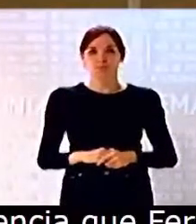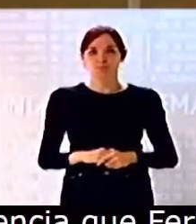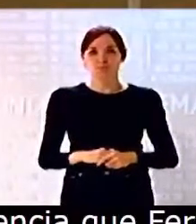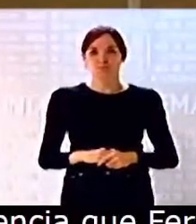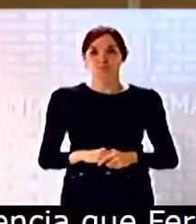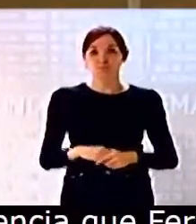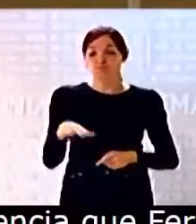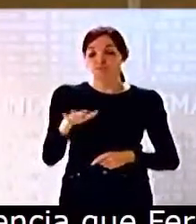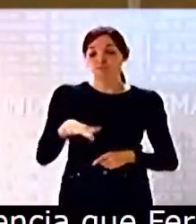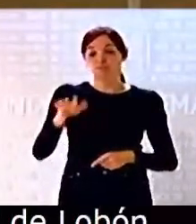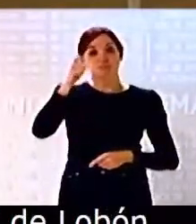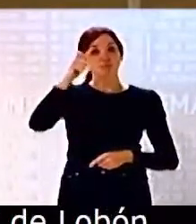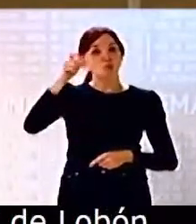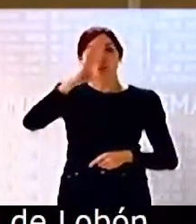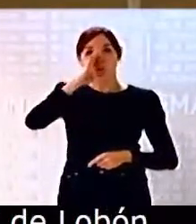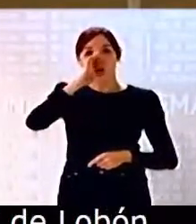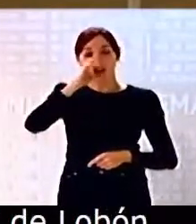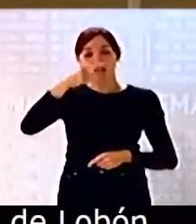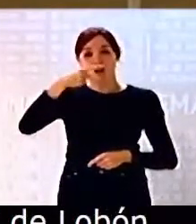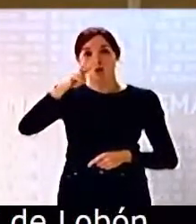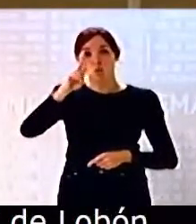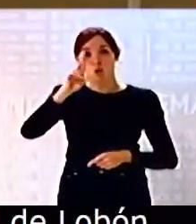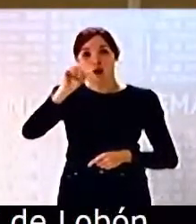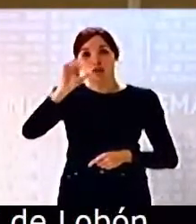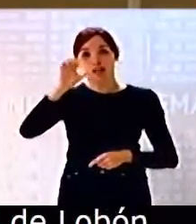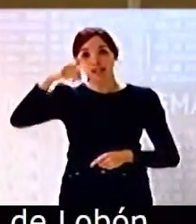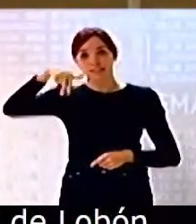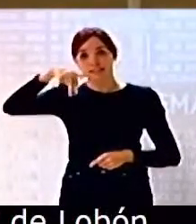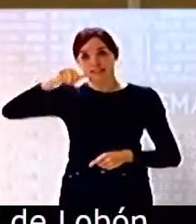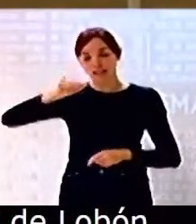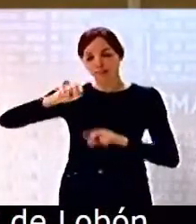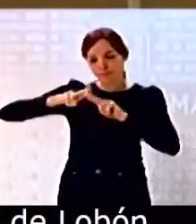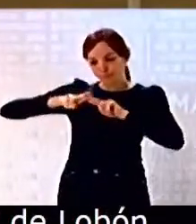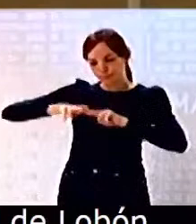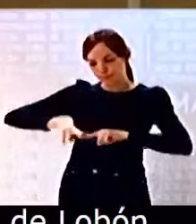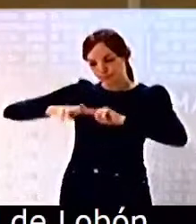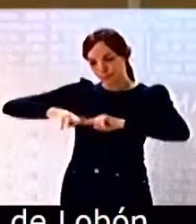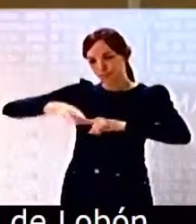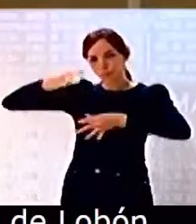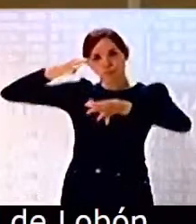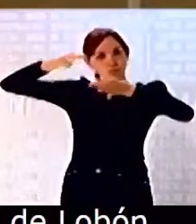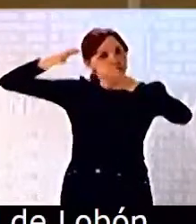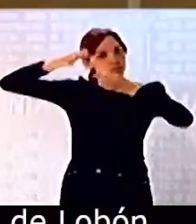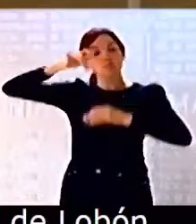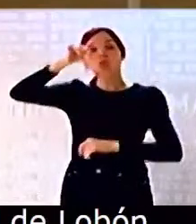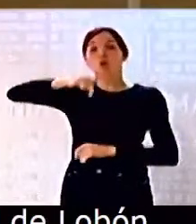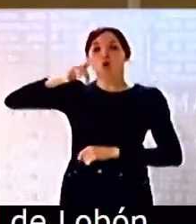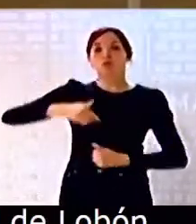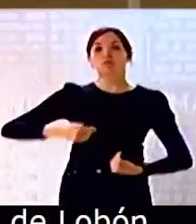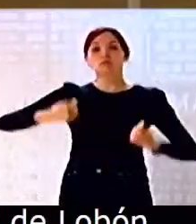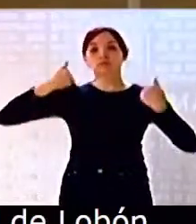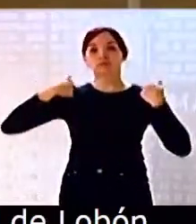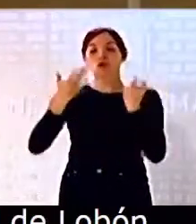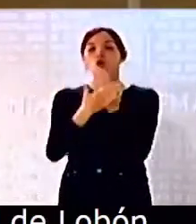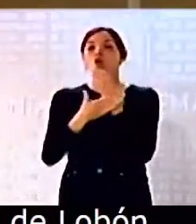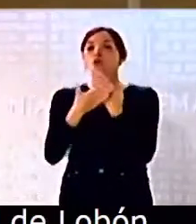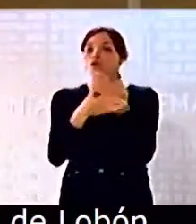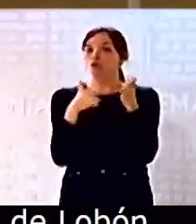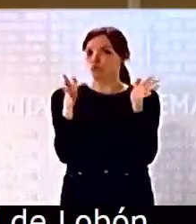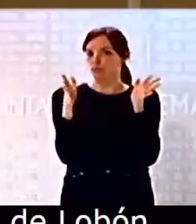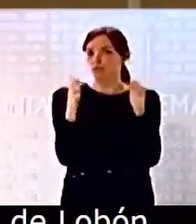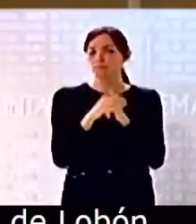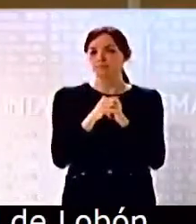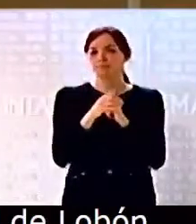Guareña ha sido analizada de forma importante hoy por el Consejo de Gobierno. Nos